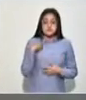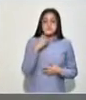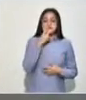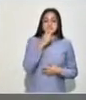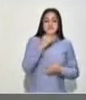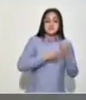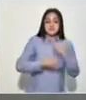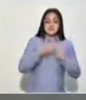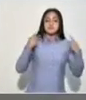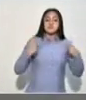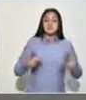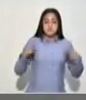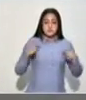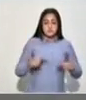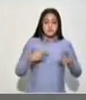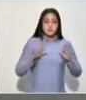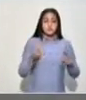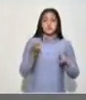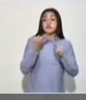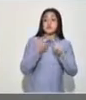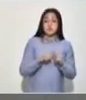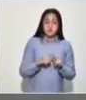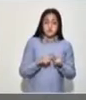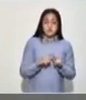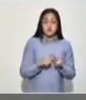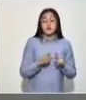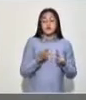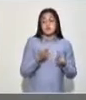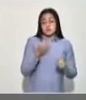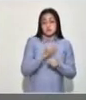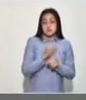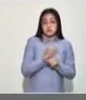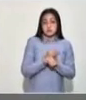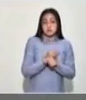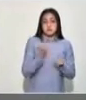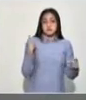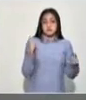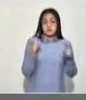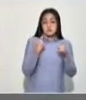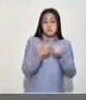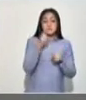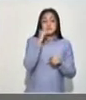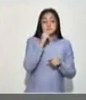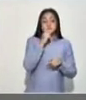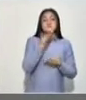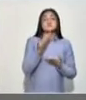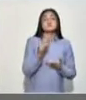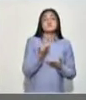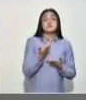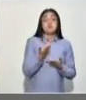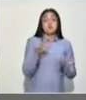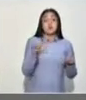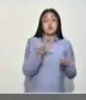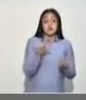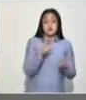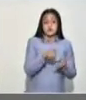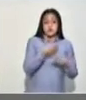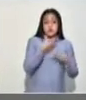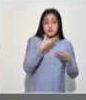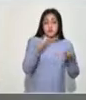decirle a todas las y los poblanos que al principio toda la transmisión es por importación de casos.